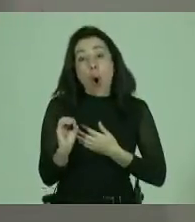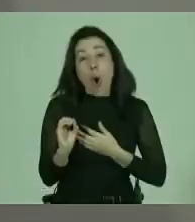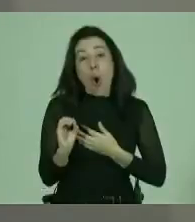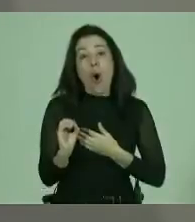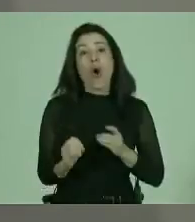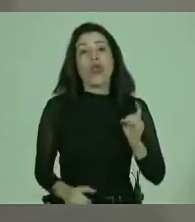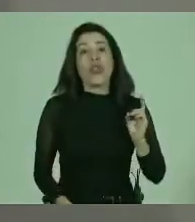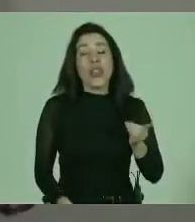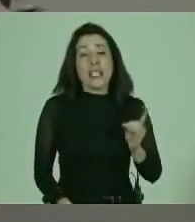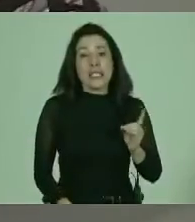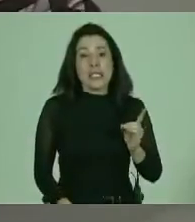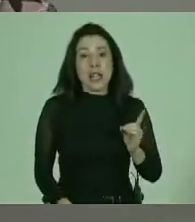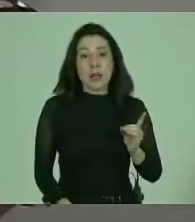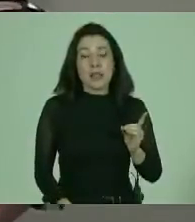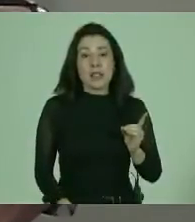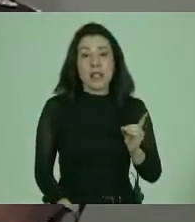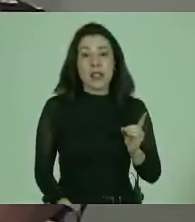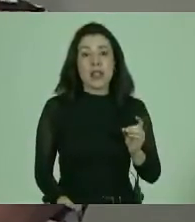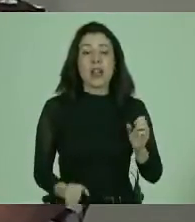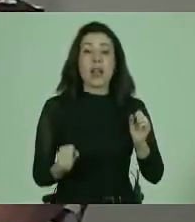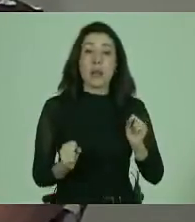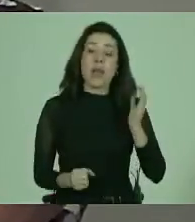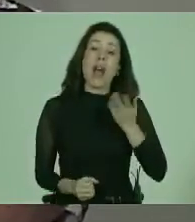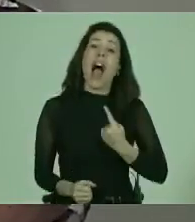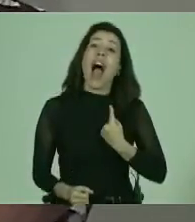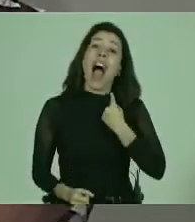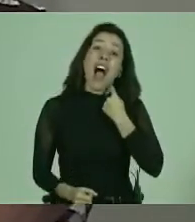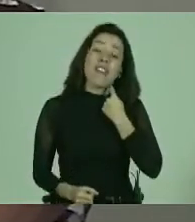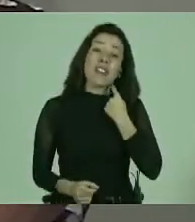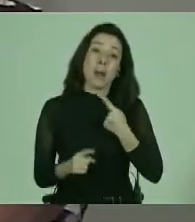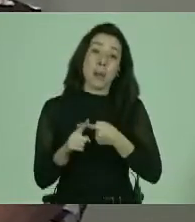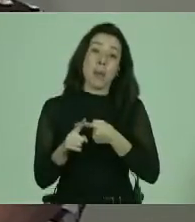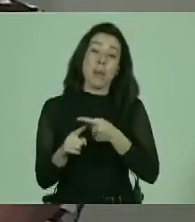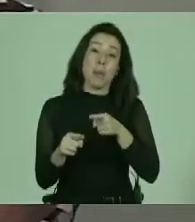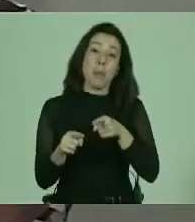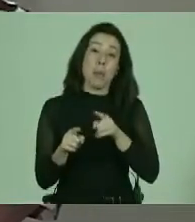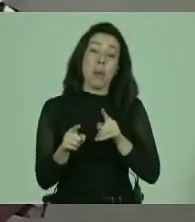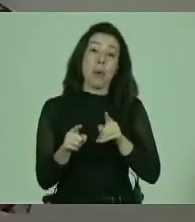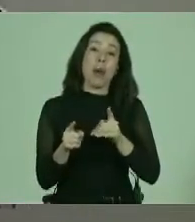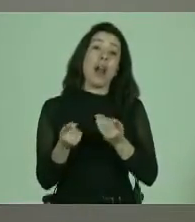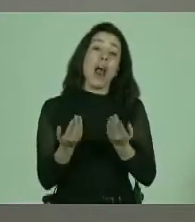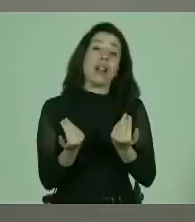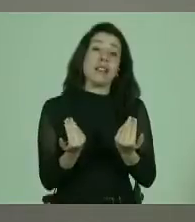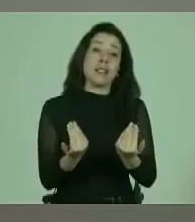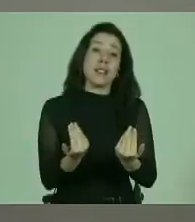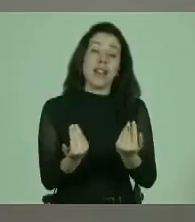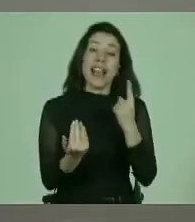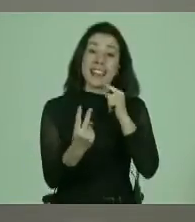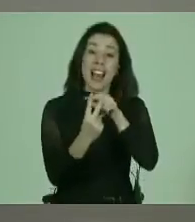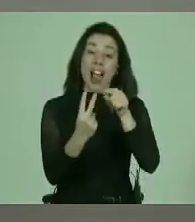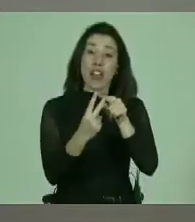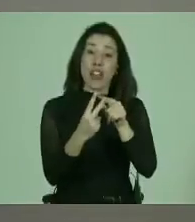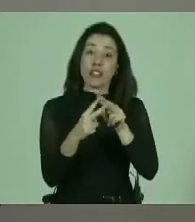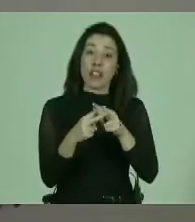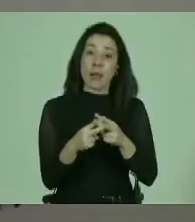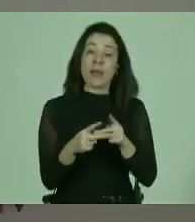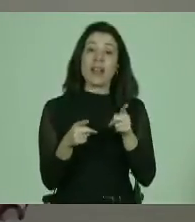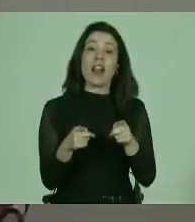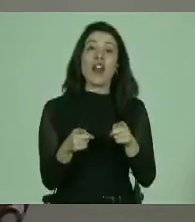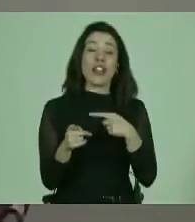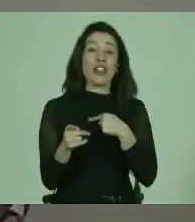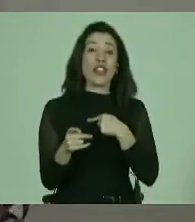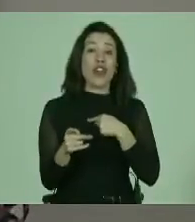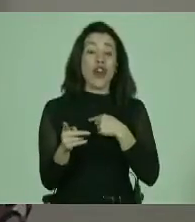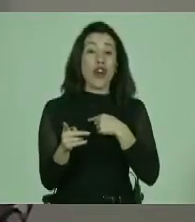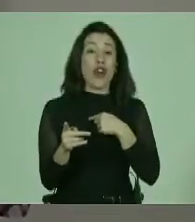discapacidad que puede haber afectados por eso no por la necesidad que propugnan a ambos instrumentos es lo que les puse